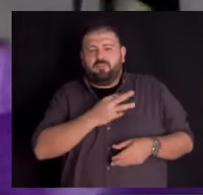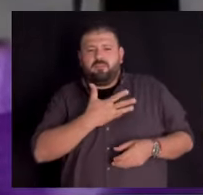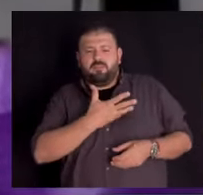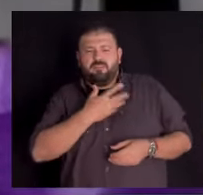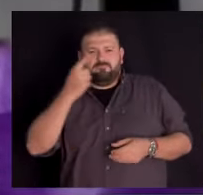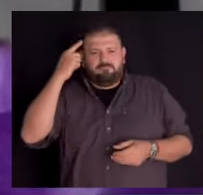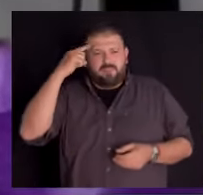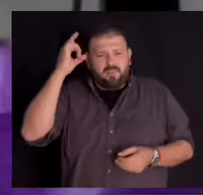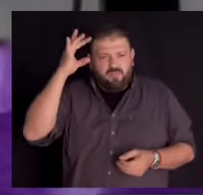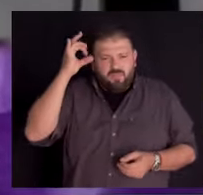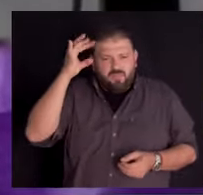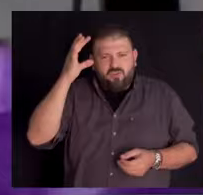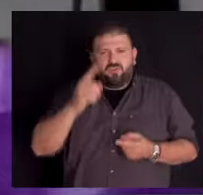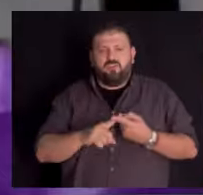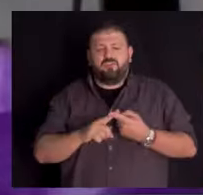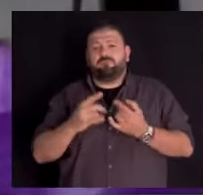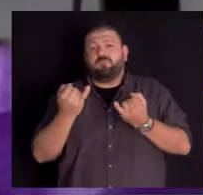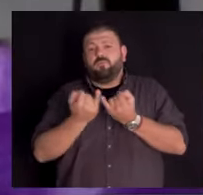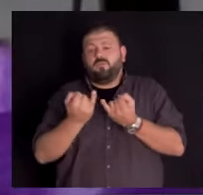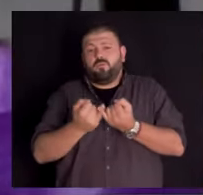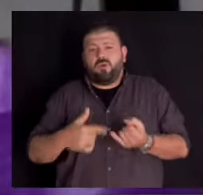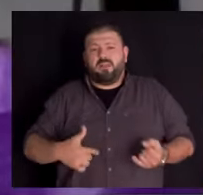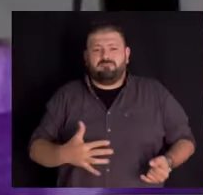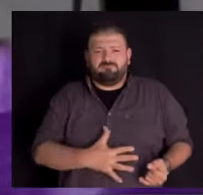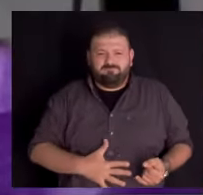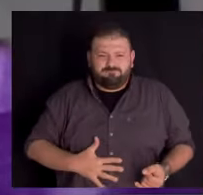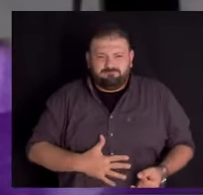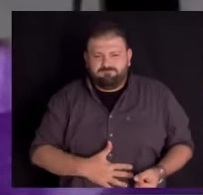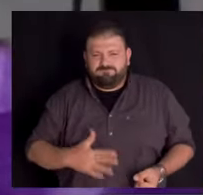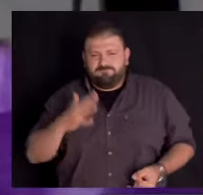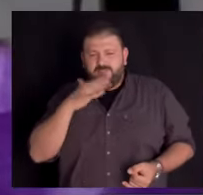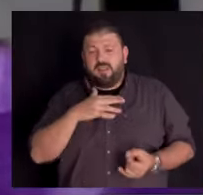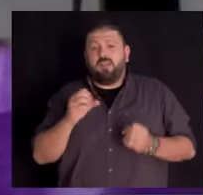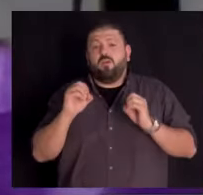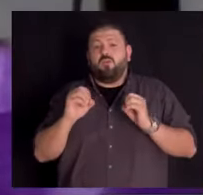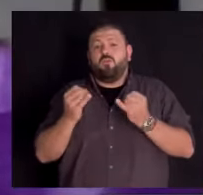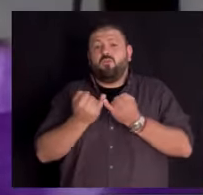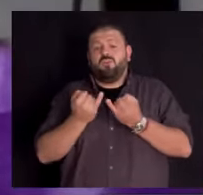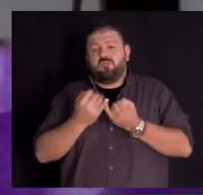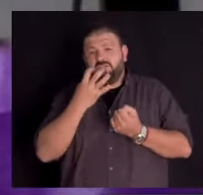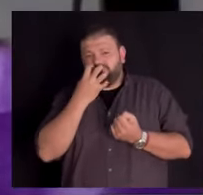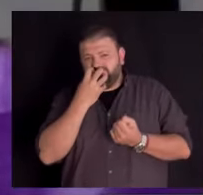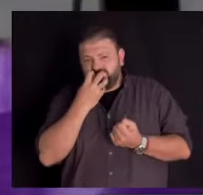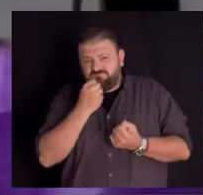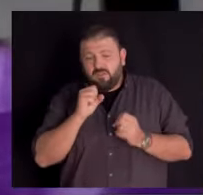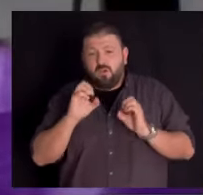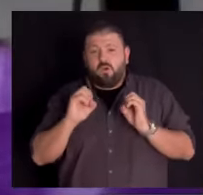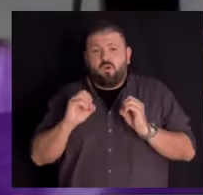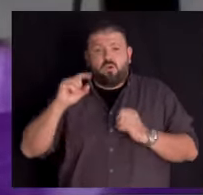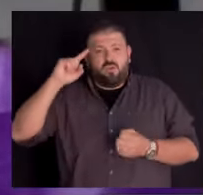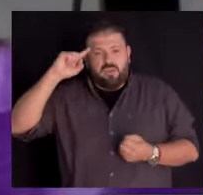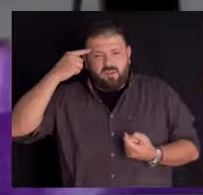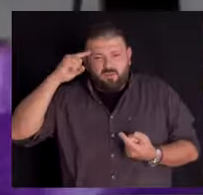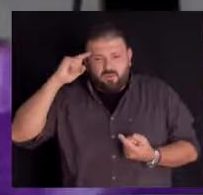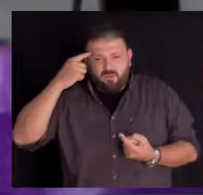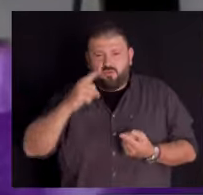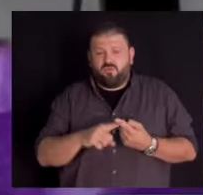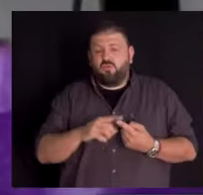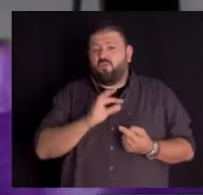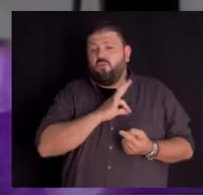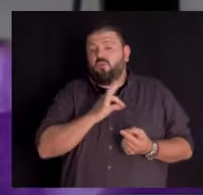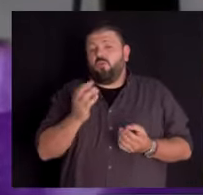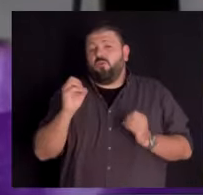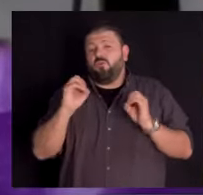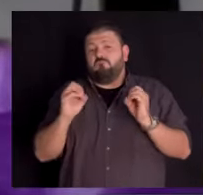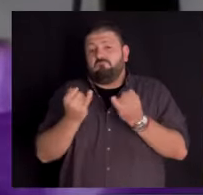algún malestar que hemos estado presentando, inclusive tristeza, enojo, o a lo mejor también esa falta de energía